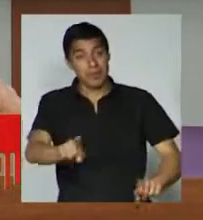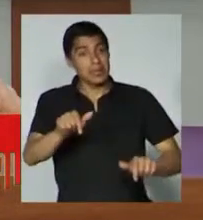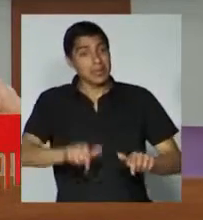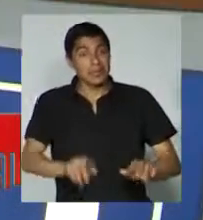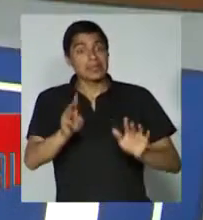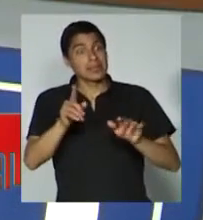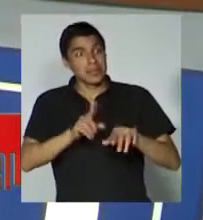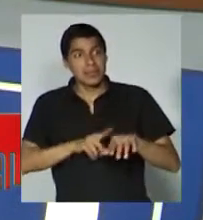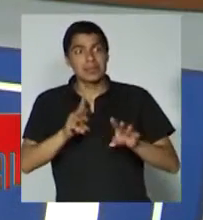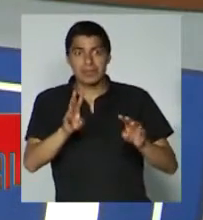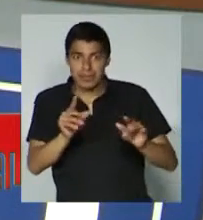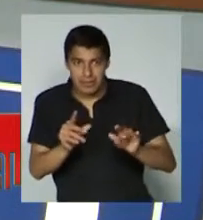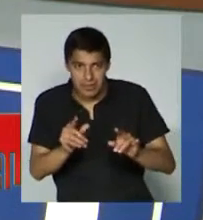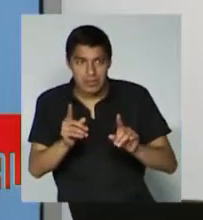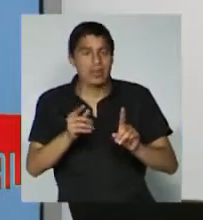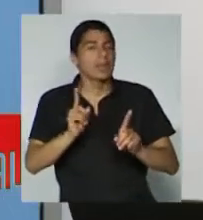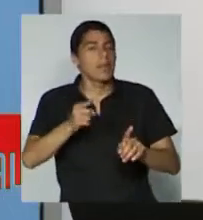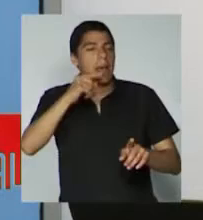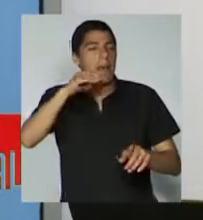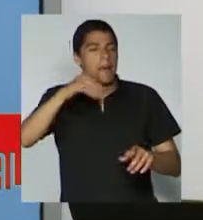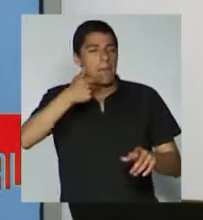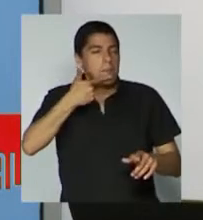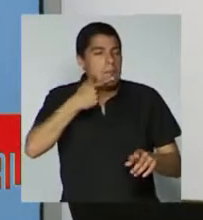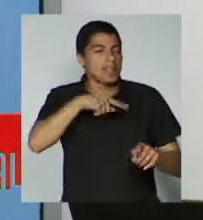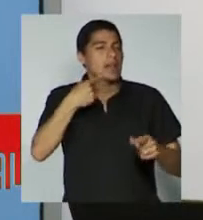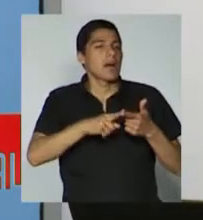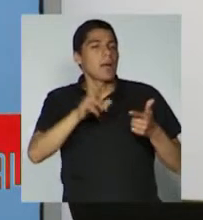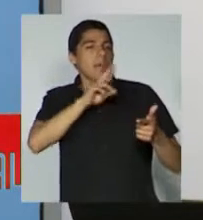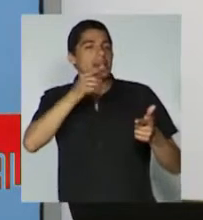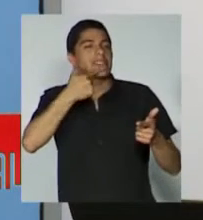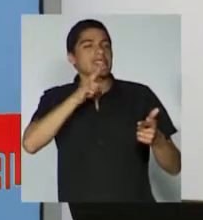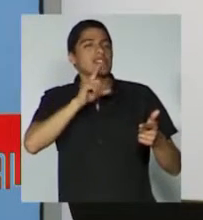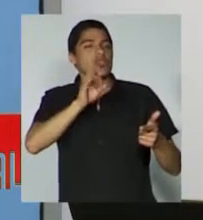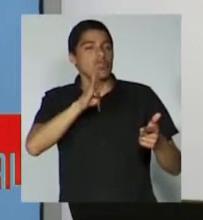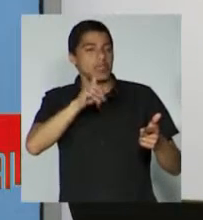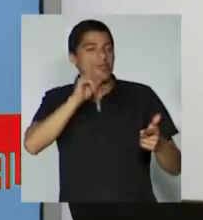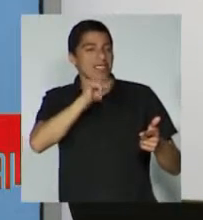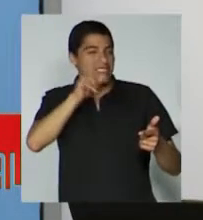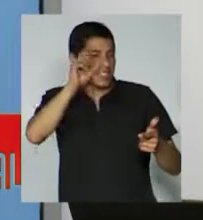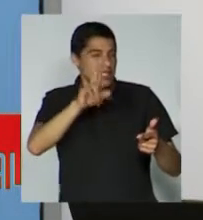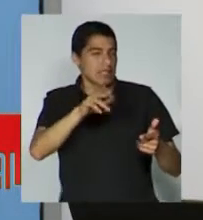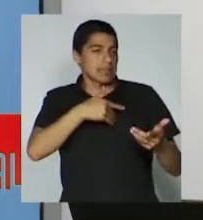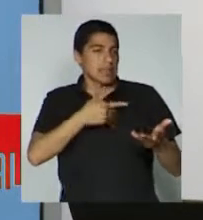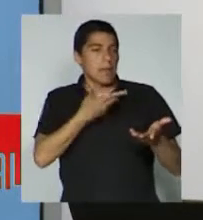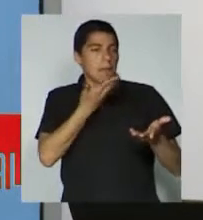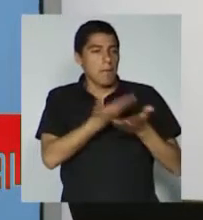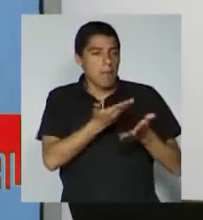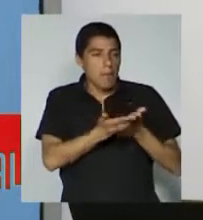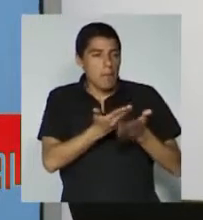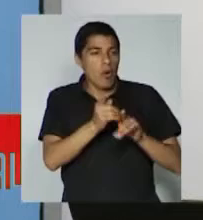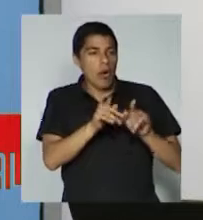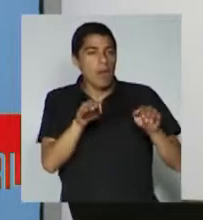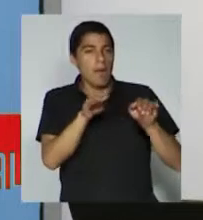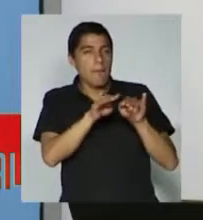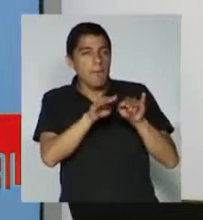panorama complicado. Se ha escuchado a Sergio Massa, también a Margarita Stolbizer, desde sus espacios manifiestan de que mientras más se parezca su propuesta a la de algunos